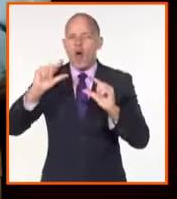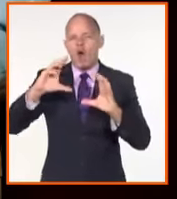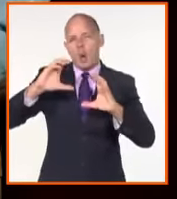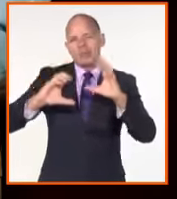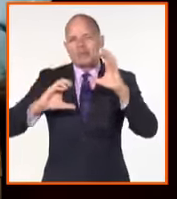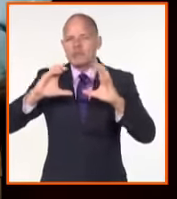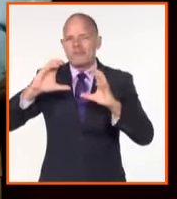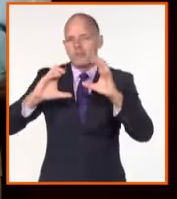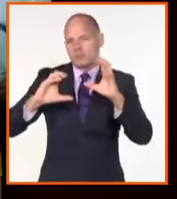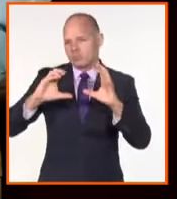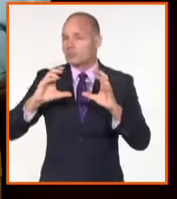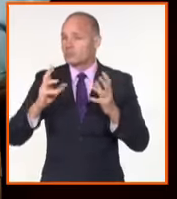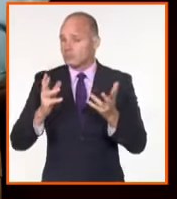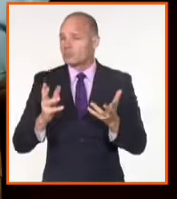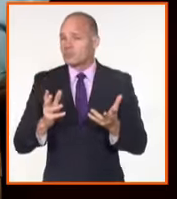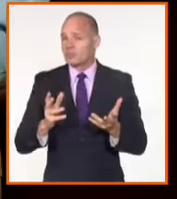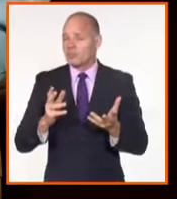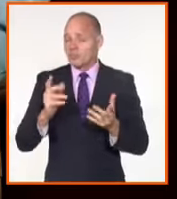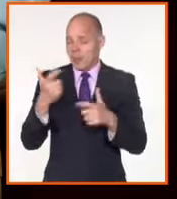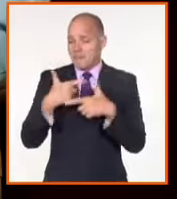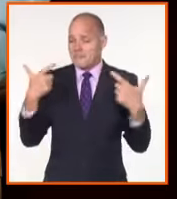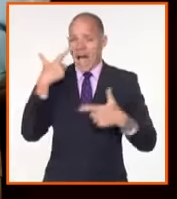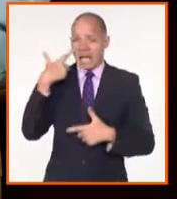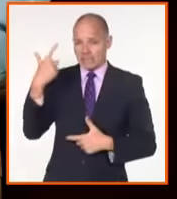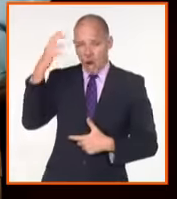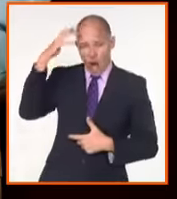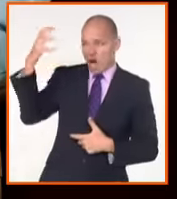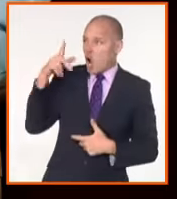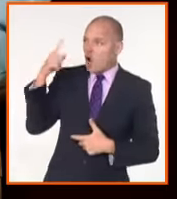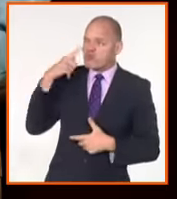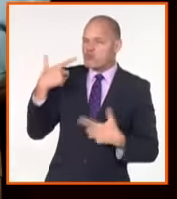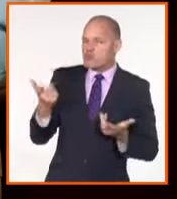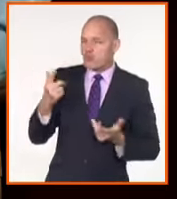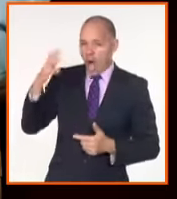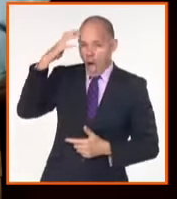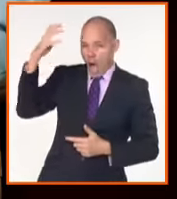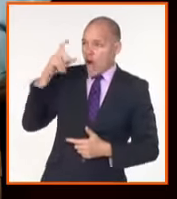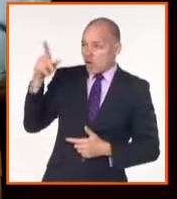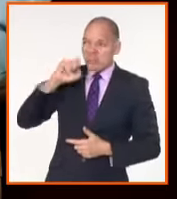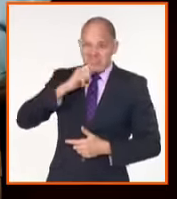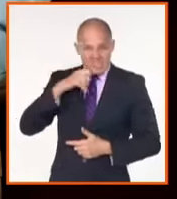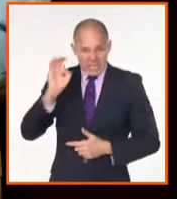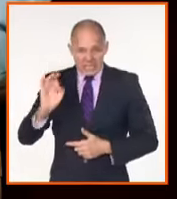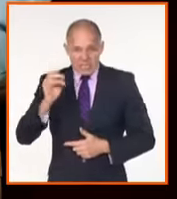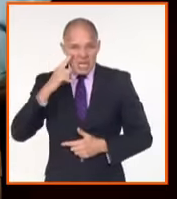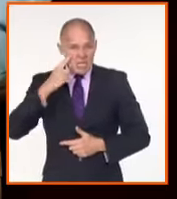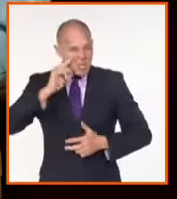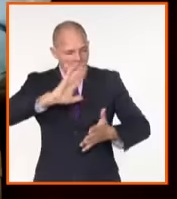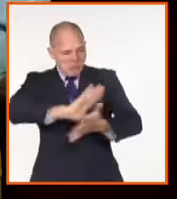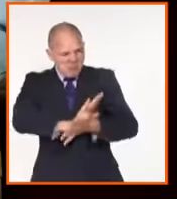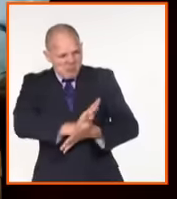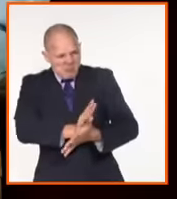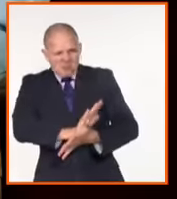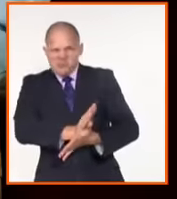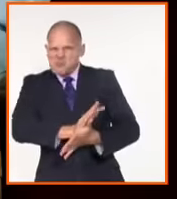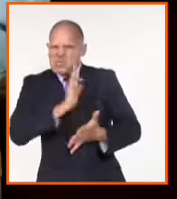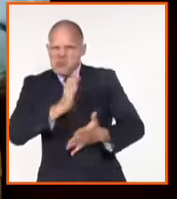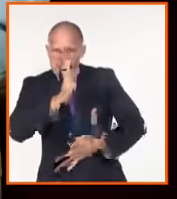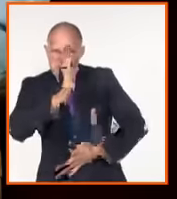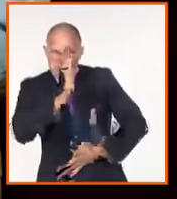están marcadas sobre todo el parte del gobierno de los Estados Unidos hacia Cuba como una política de máxima presión, como una política de